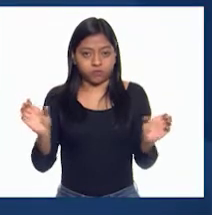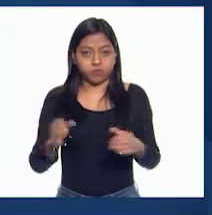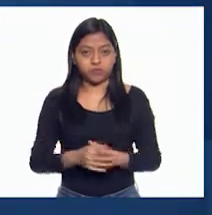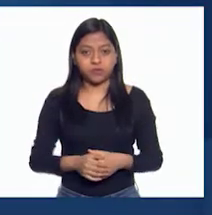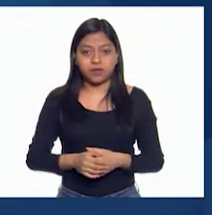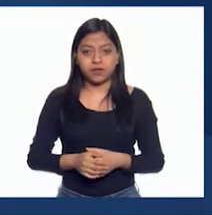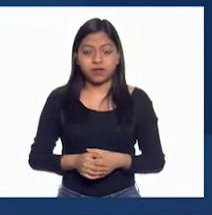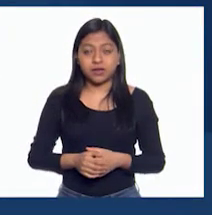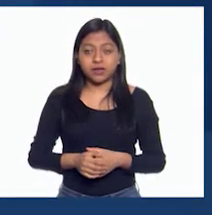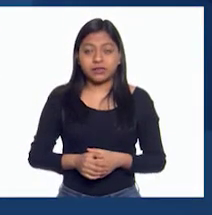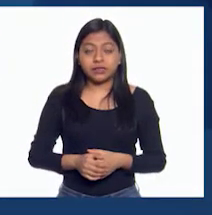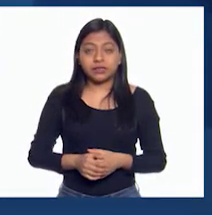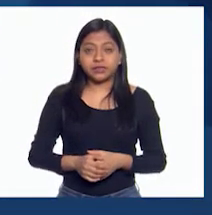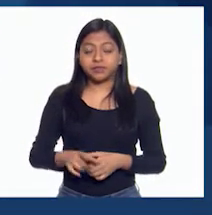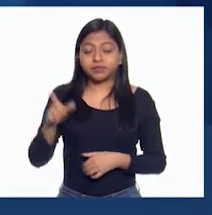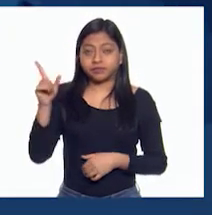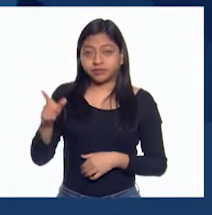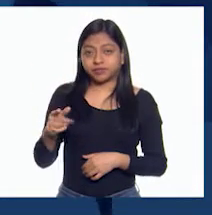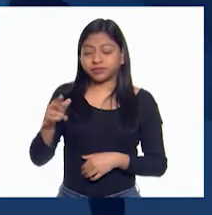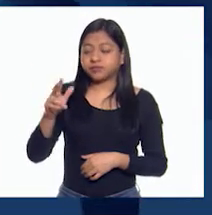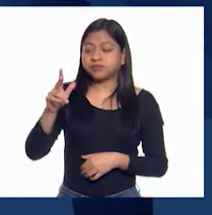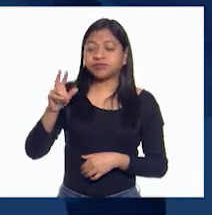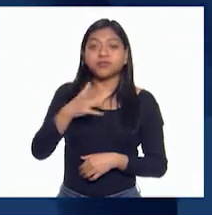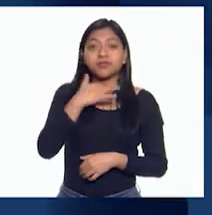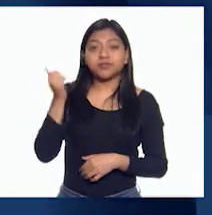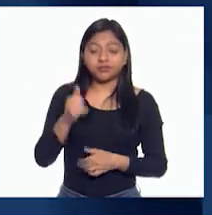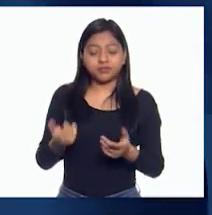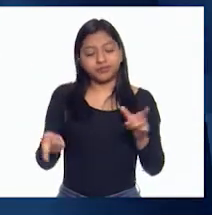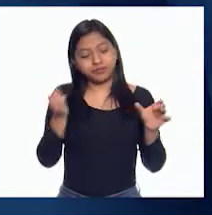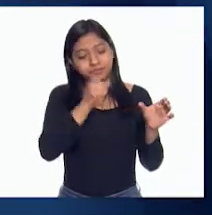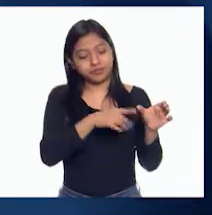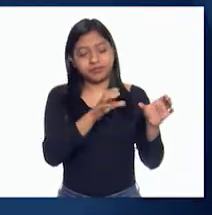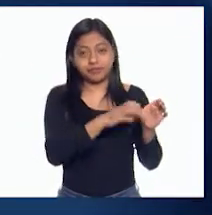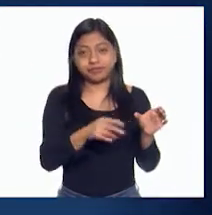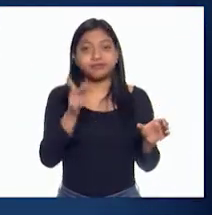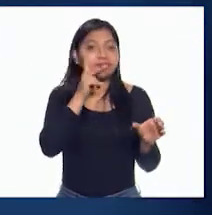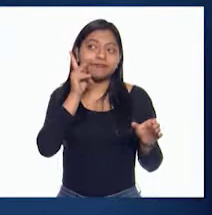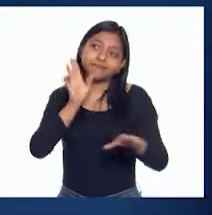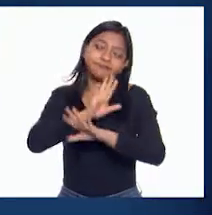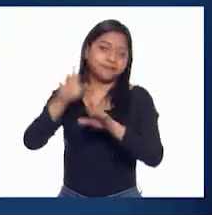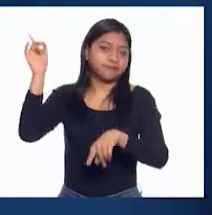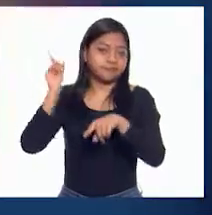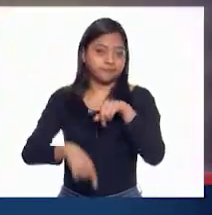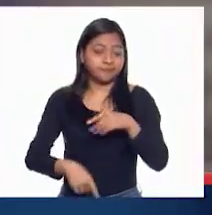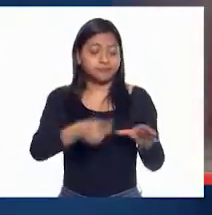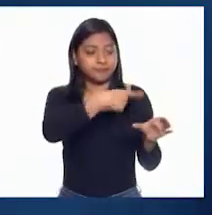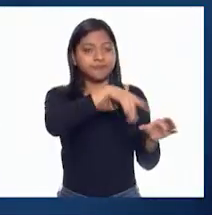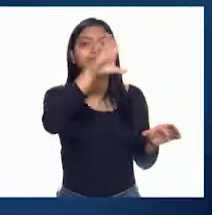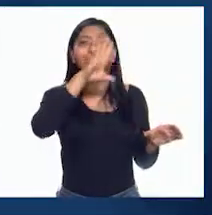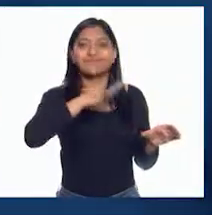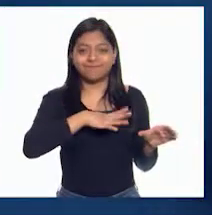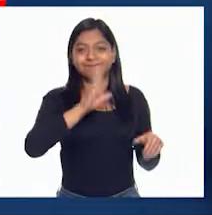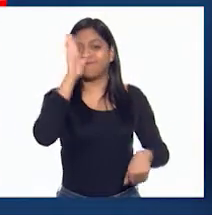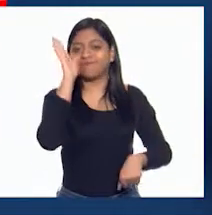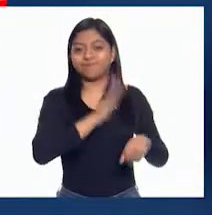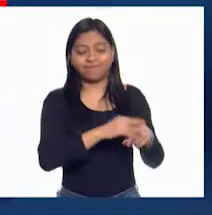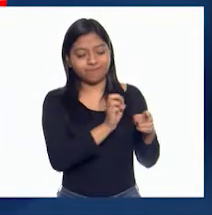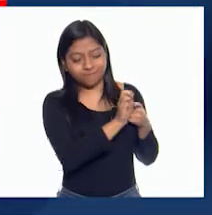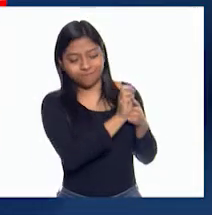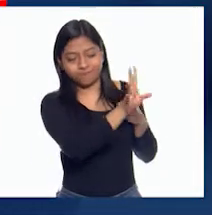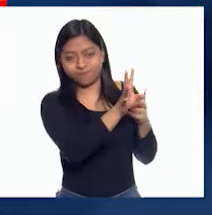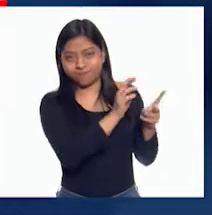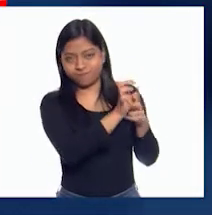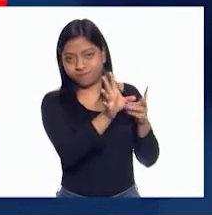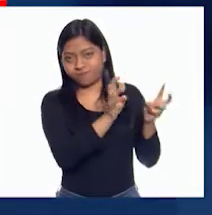Iglesia Católica Apostólica Romana y la Iglesia Protestante, que tendría a su vez varias corrientes como el